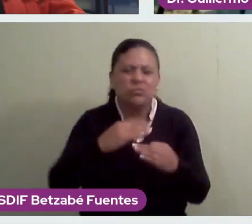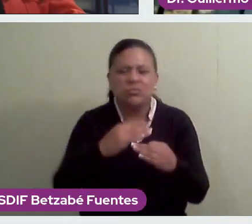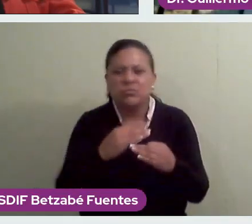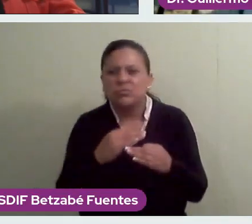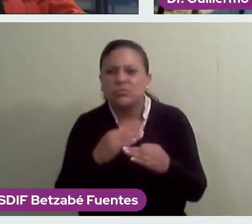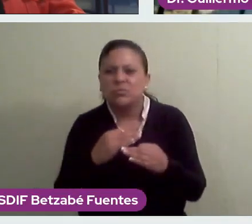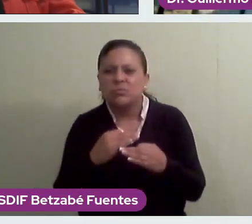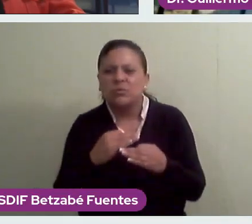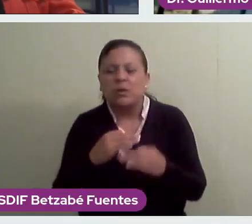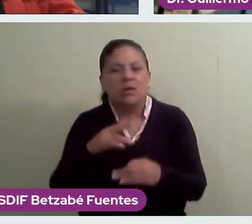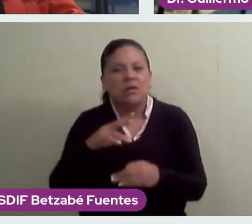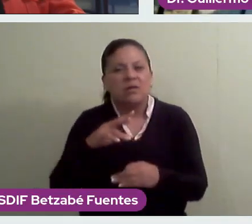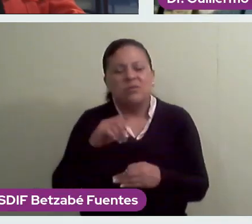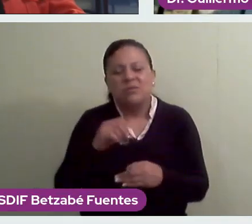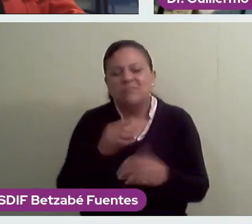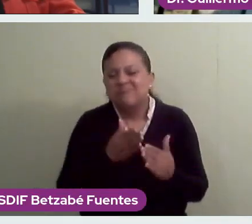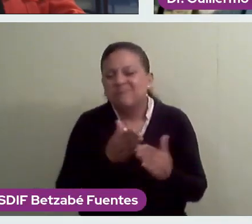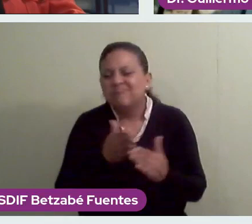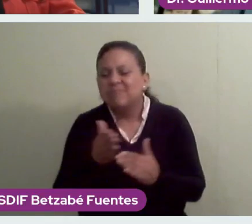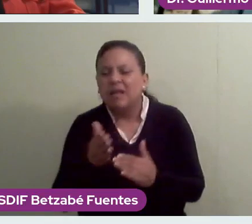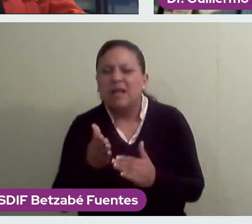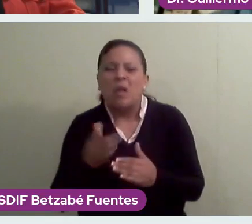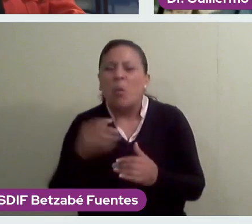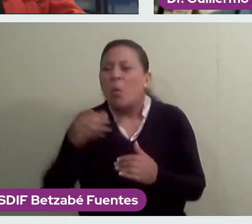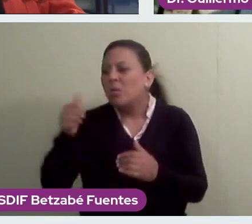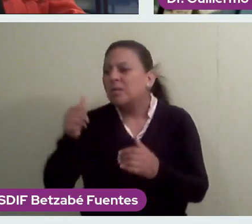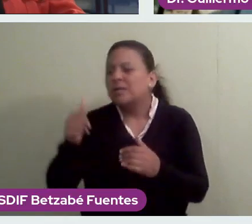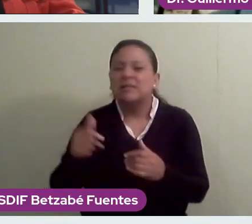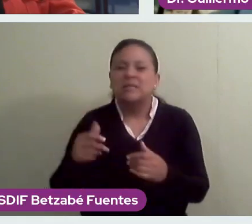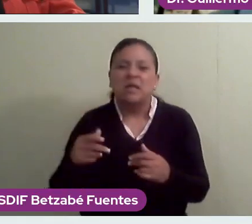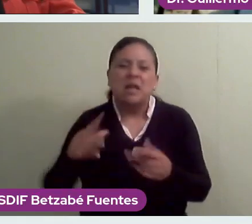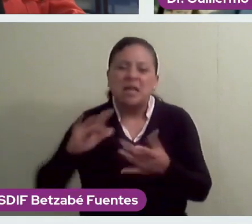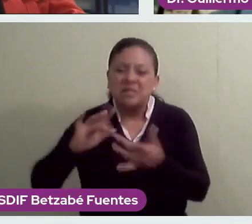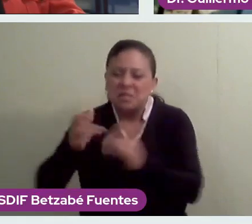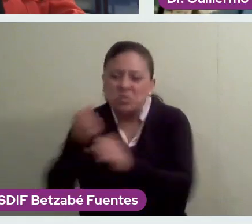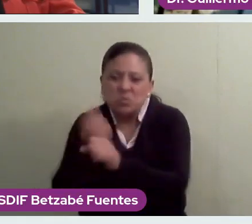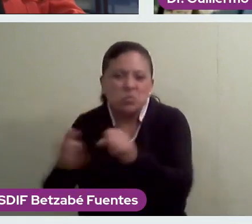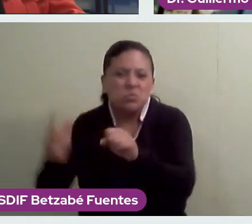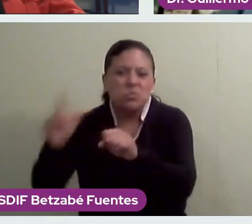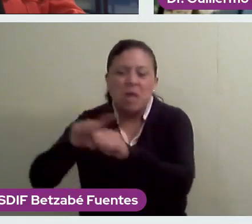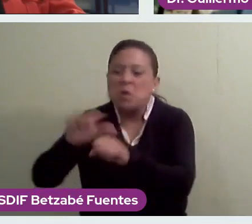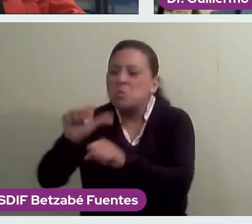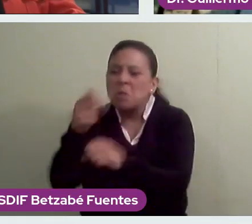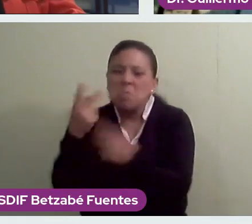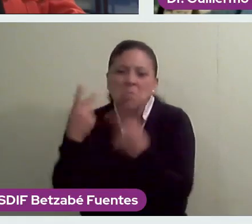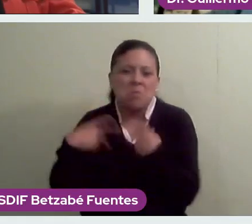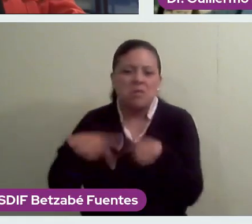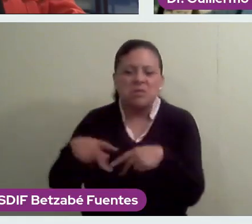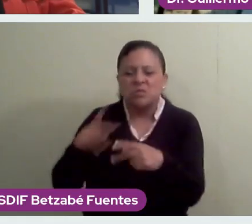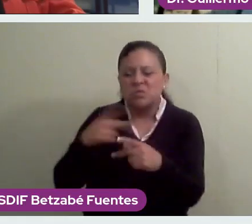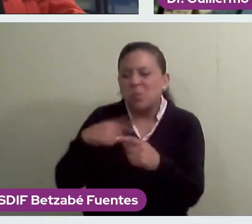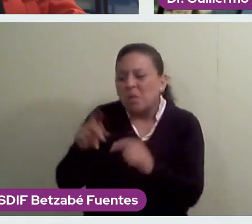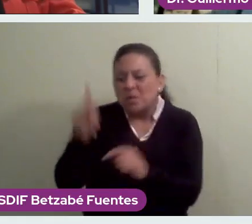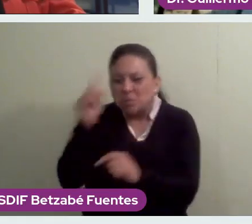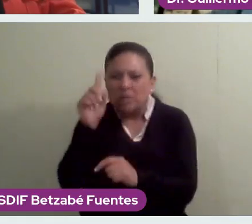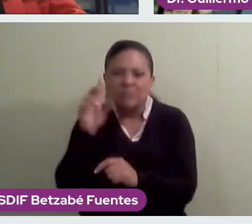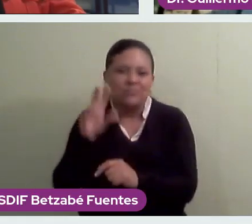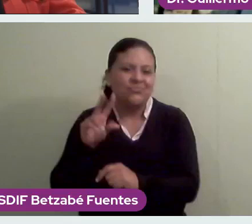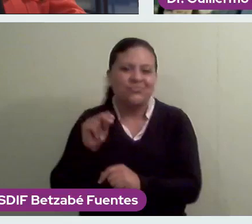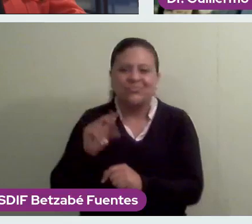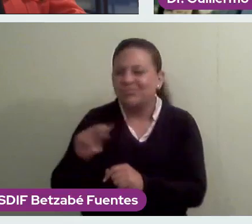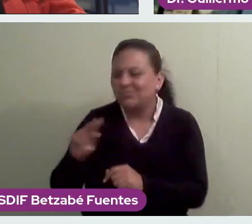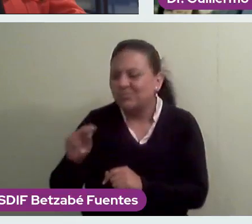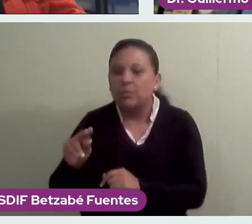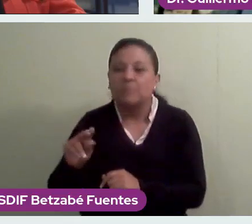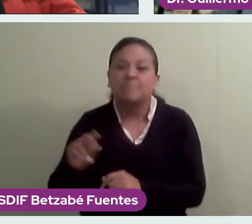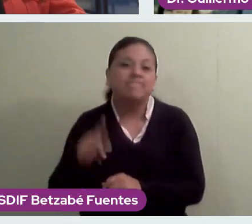lleven por lo que dicen en redes sociales, por lo que dicen las personas, más bien por lo que diga su